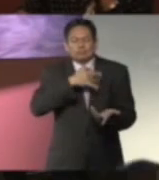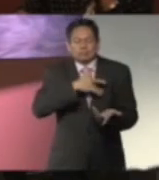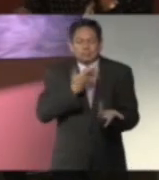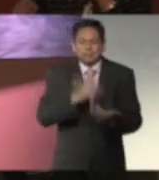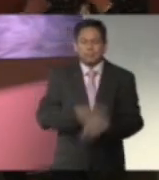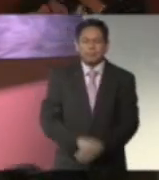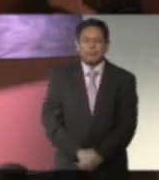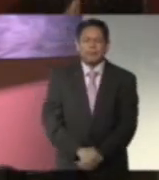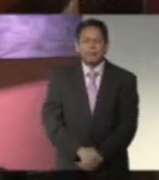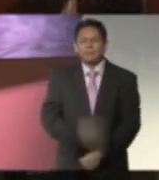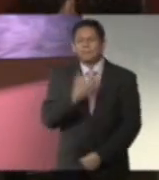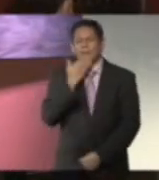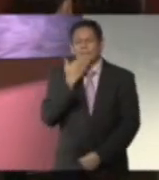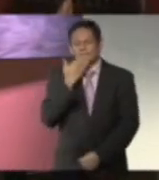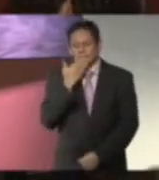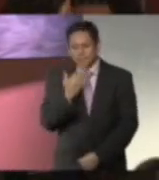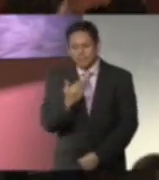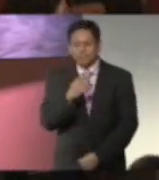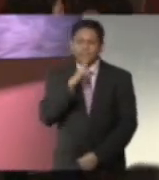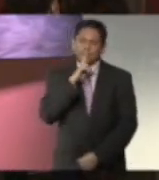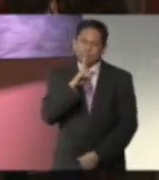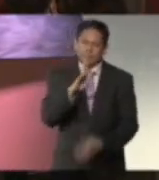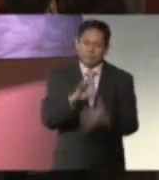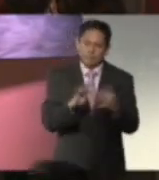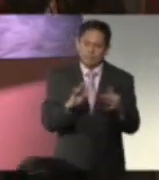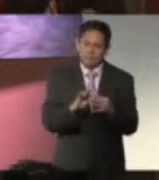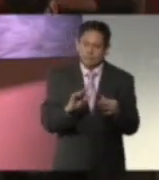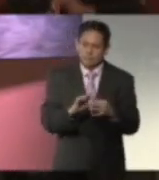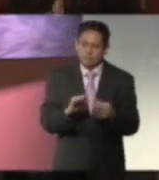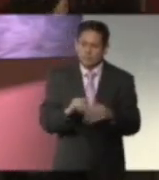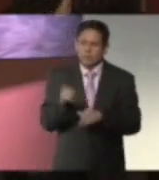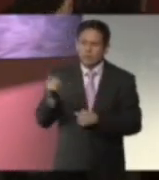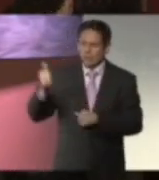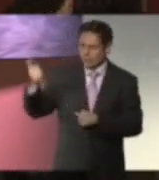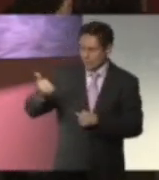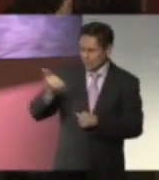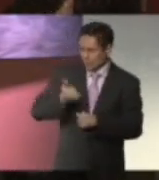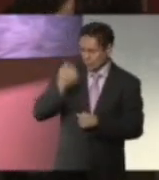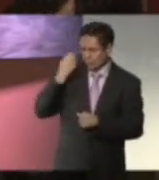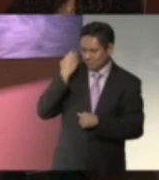Muy bien, pues vamos a pasar a las respuestas por parte de las ponentes.